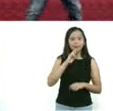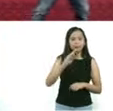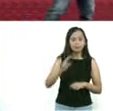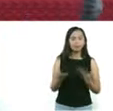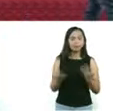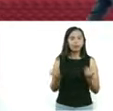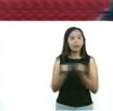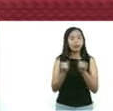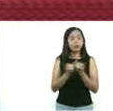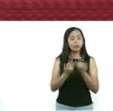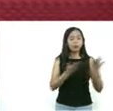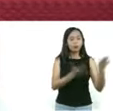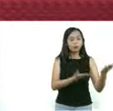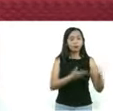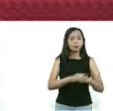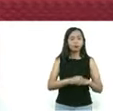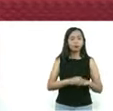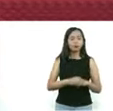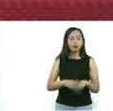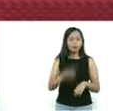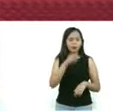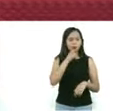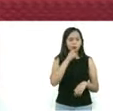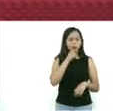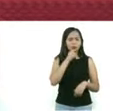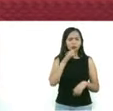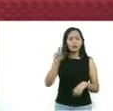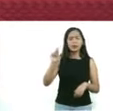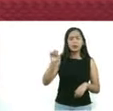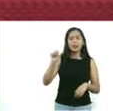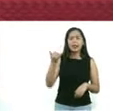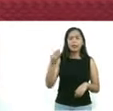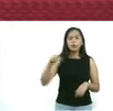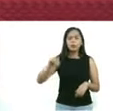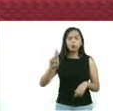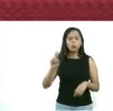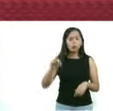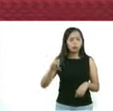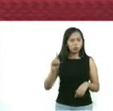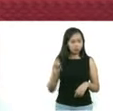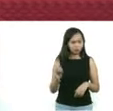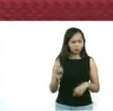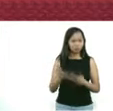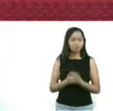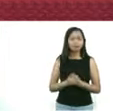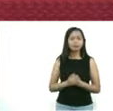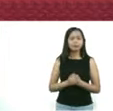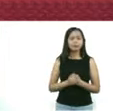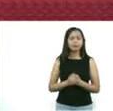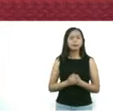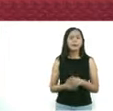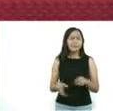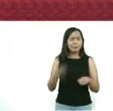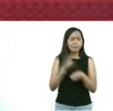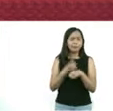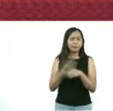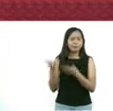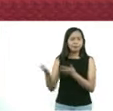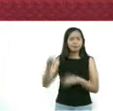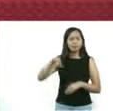el comisario Cristian Raimundo Sumano, él es coordinador general de la zona poniente. Entonces, Martí, si nos